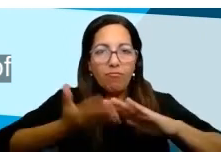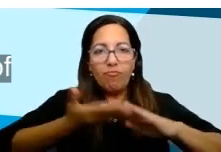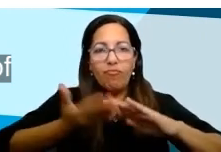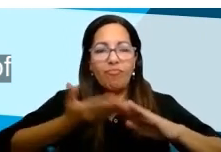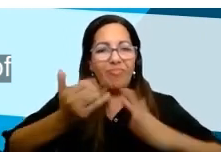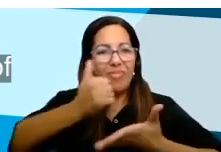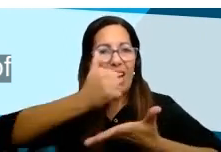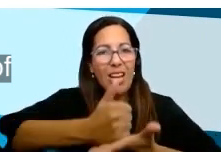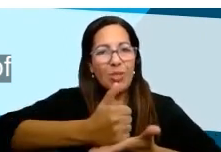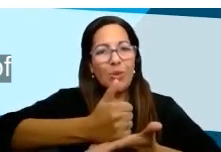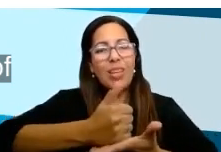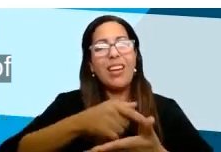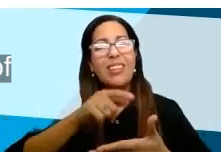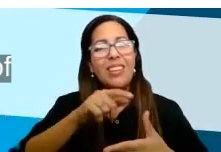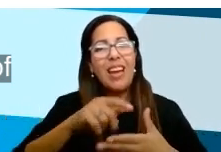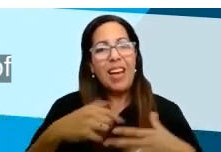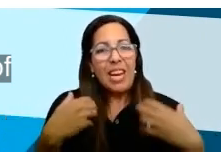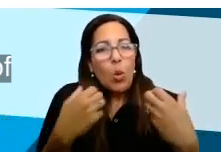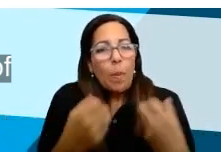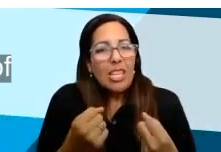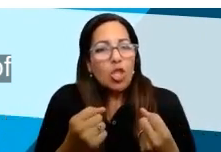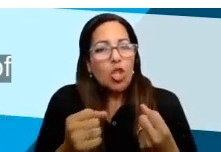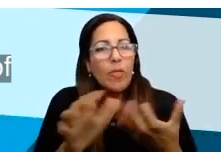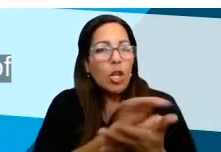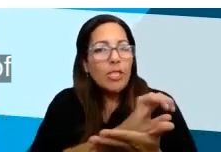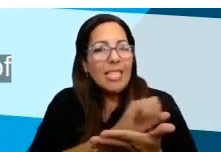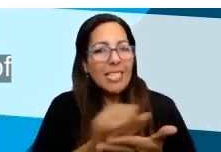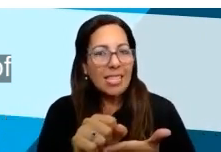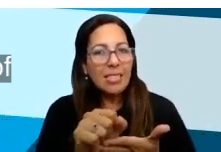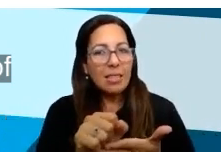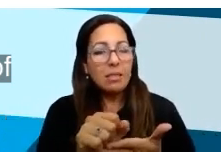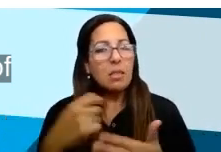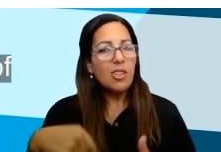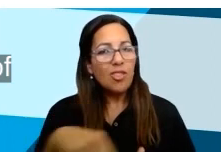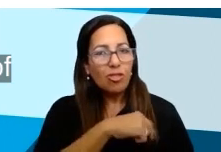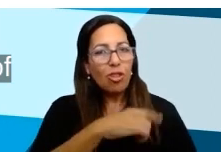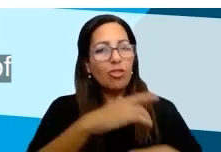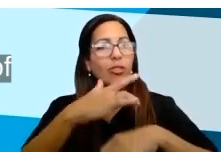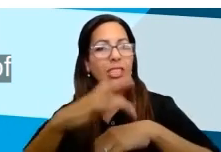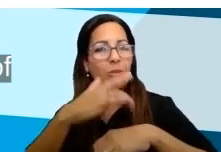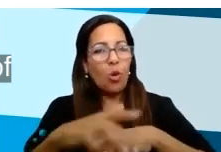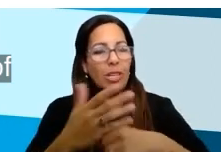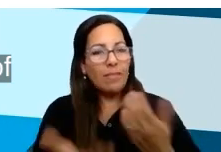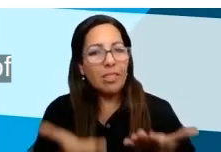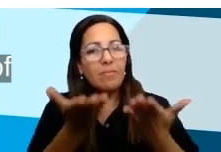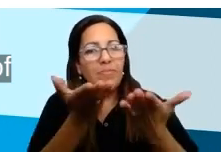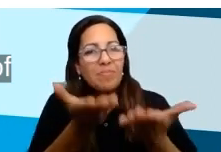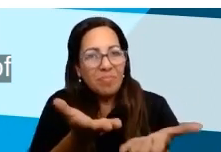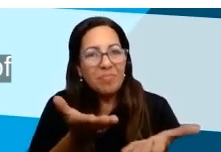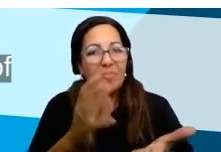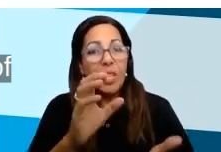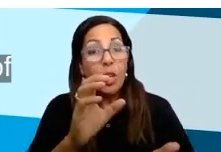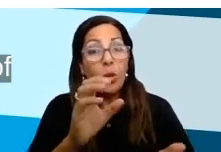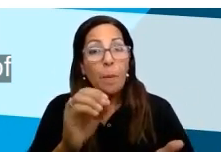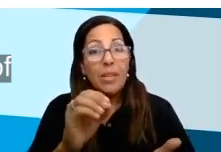ayudar a la recuperación de esos desastres, y estamos poniendo disponible a todas estas compañías